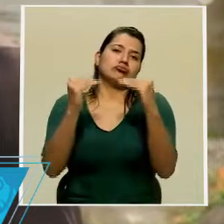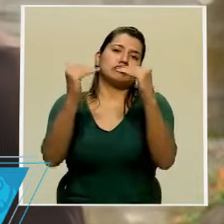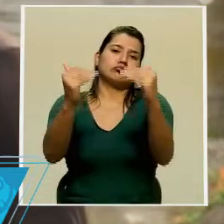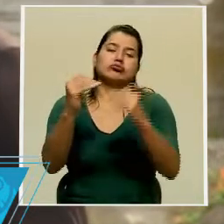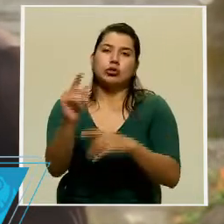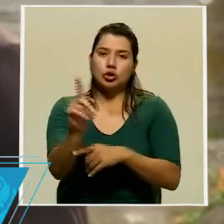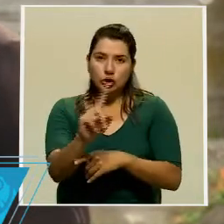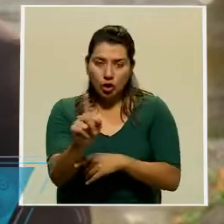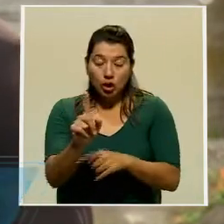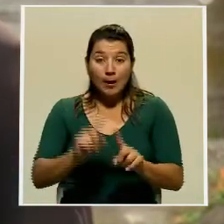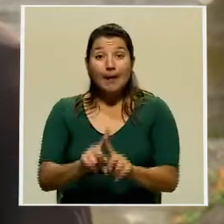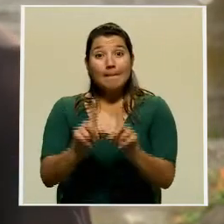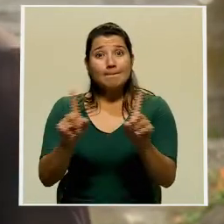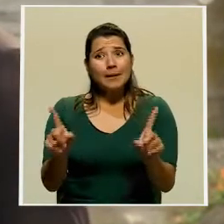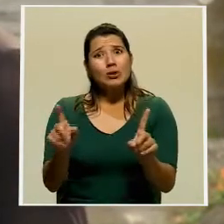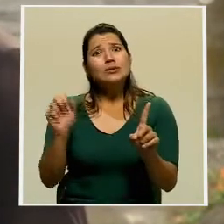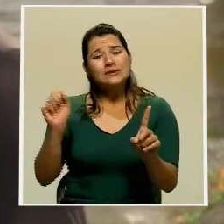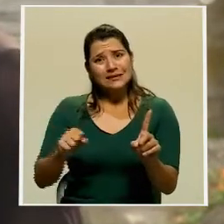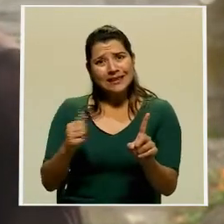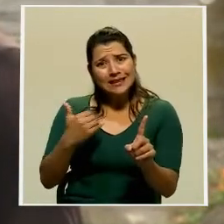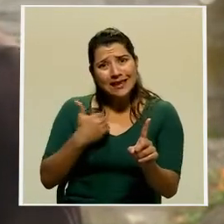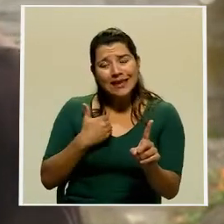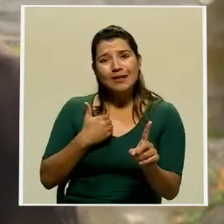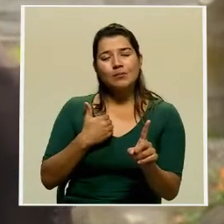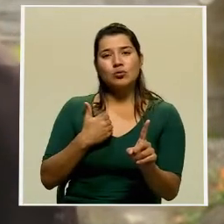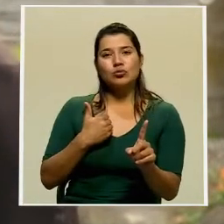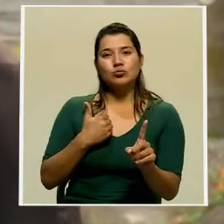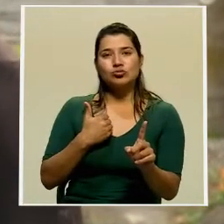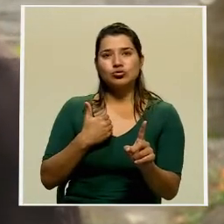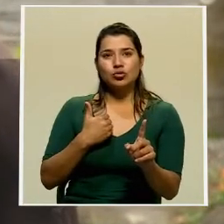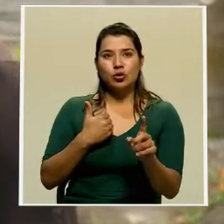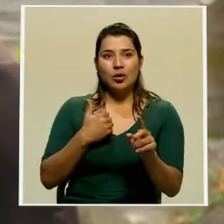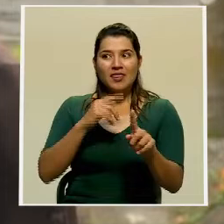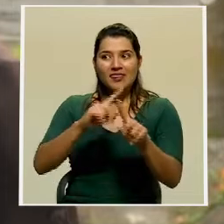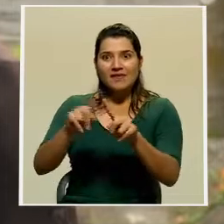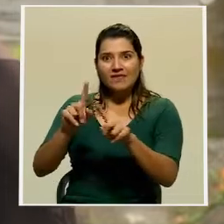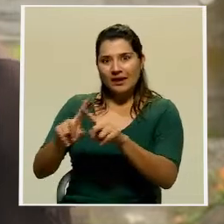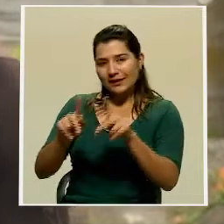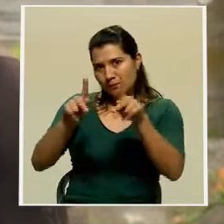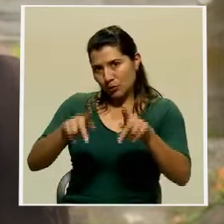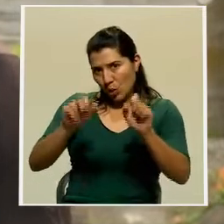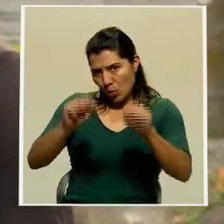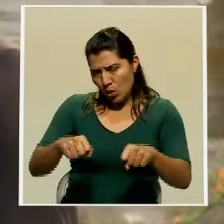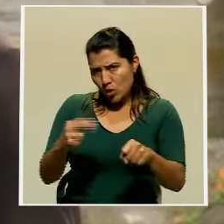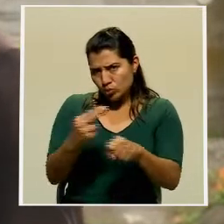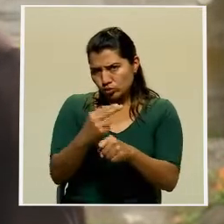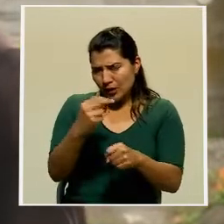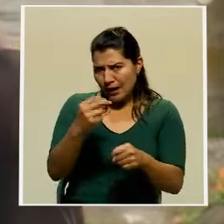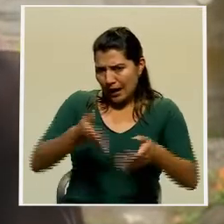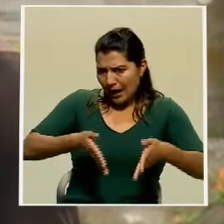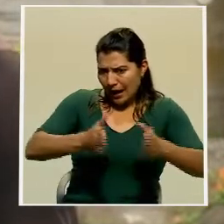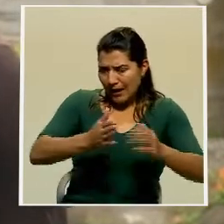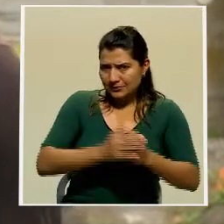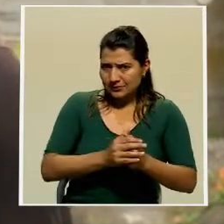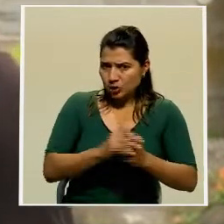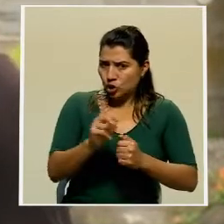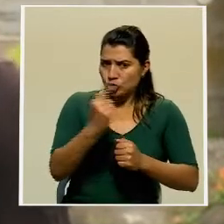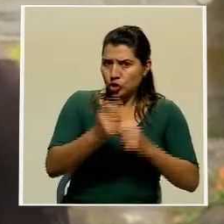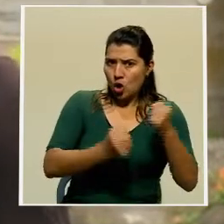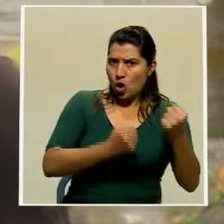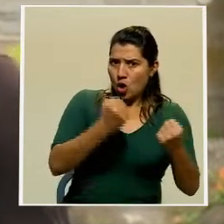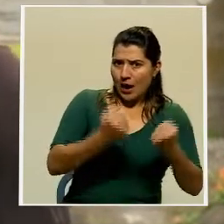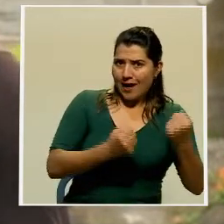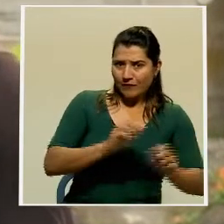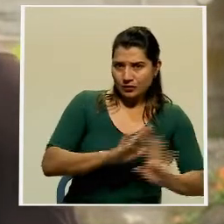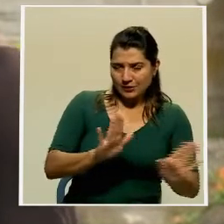embargo, existen diferentes usuarios de las vías públicas, no solo los vehículos automotores, y no tenemos infraestructura muchas veces